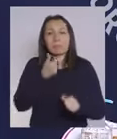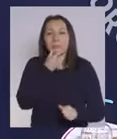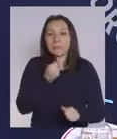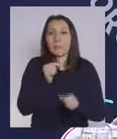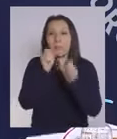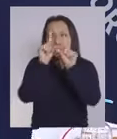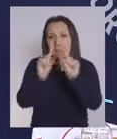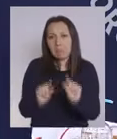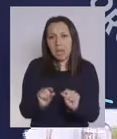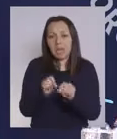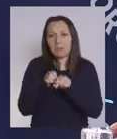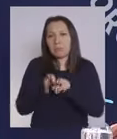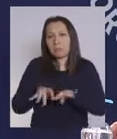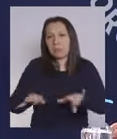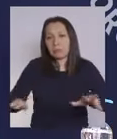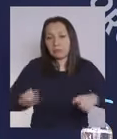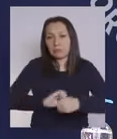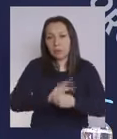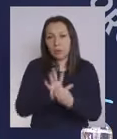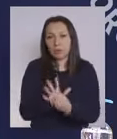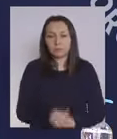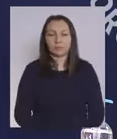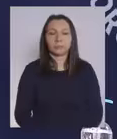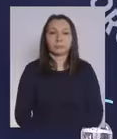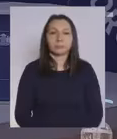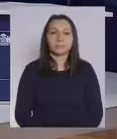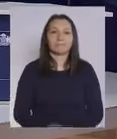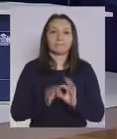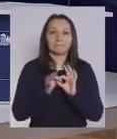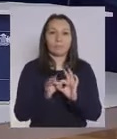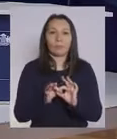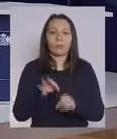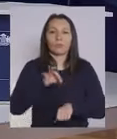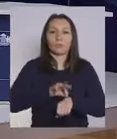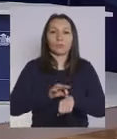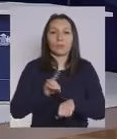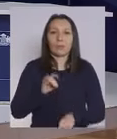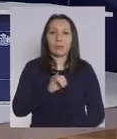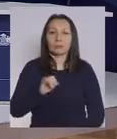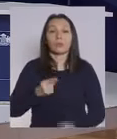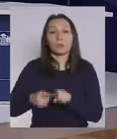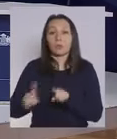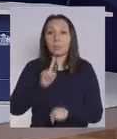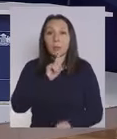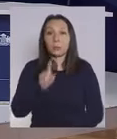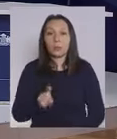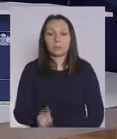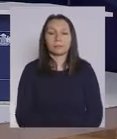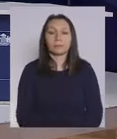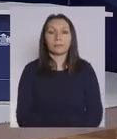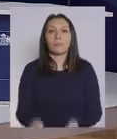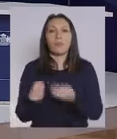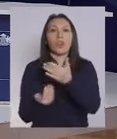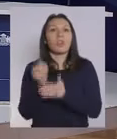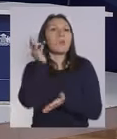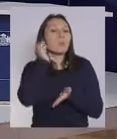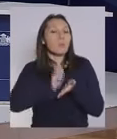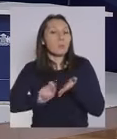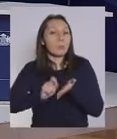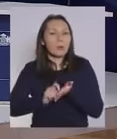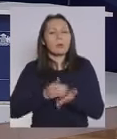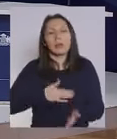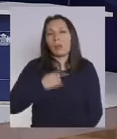la posibilidad de la propagación del virus. Muchas gracias, doctora Daza. Siguiente pregunta. Muy buenos días. Quería